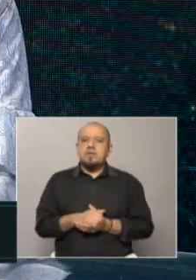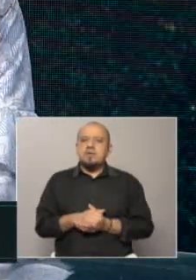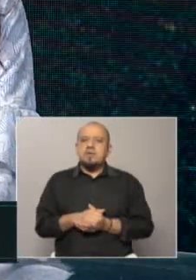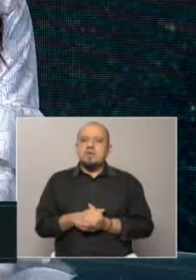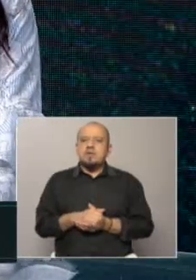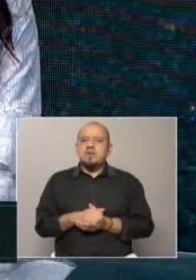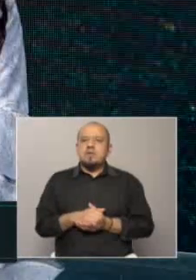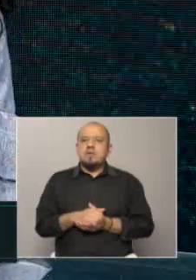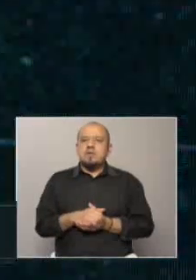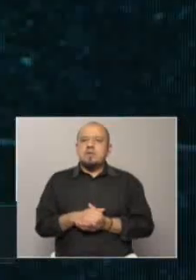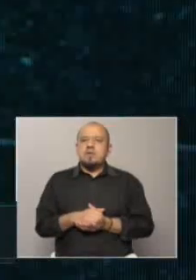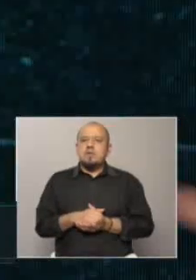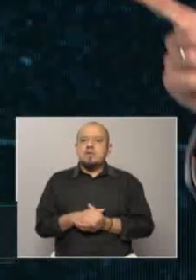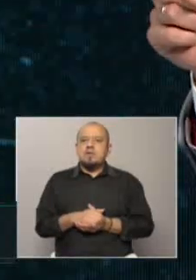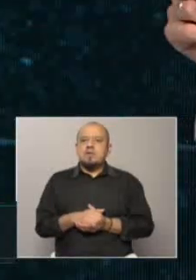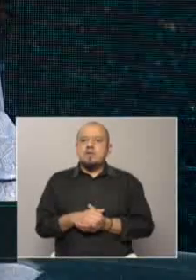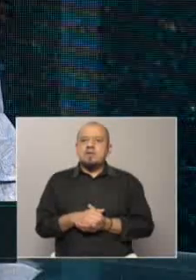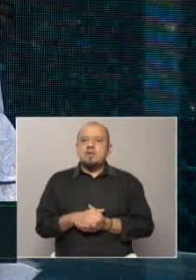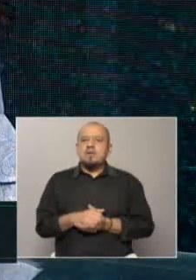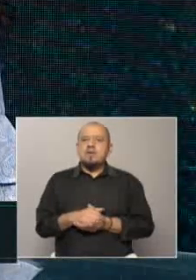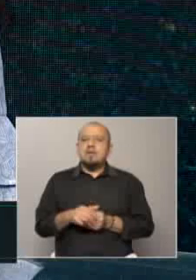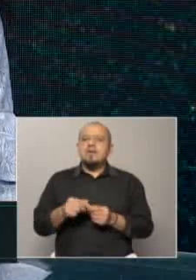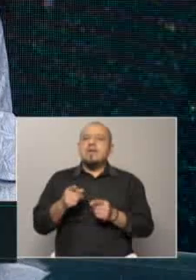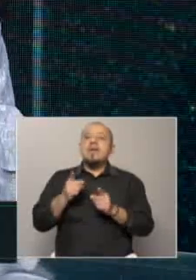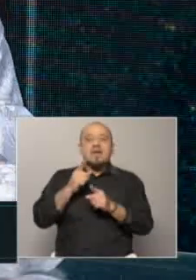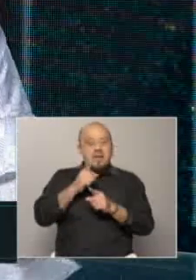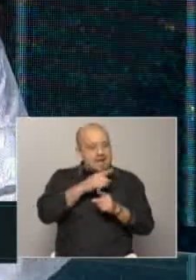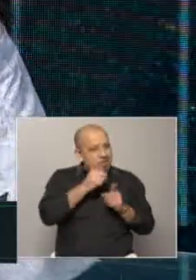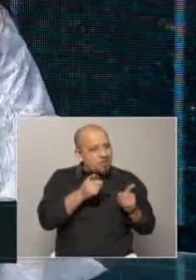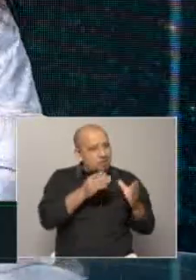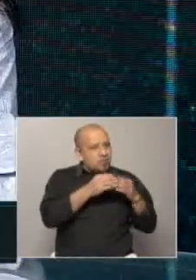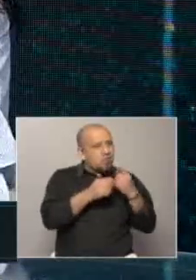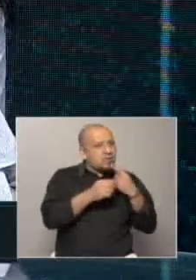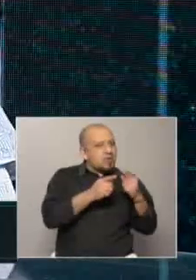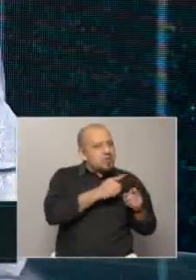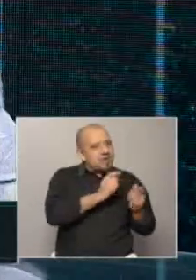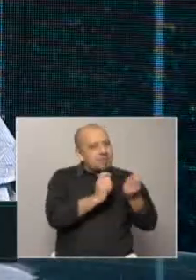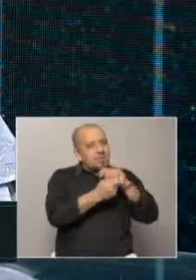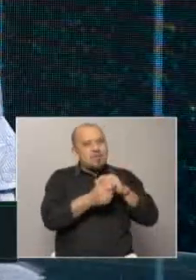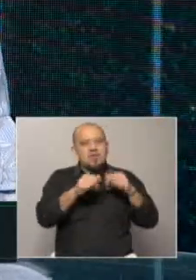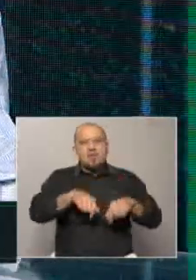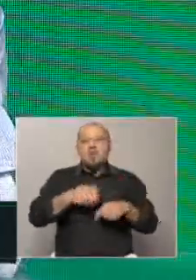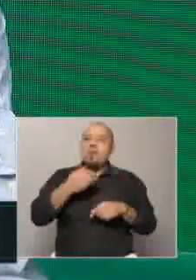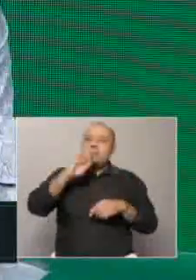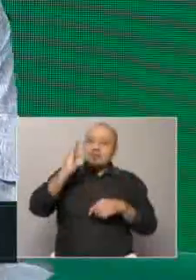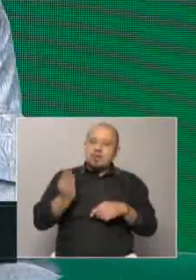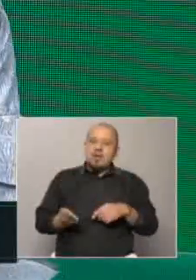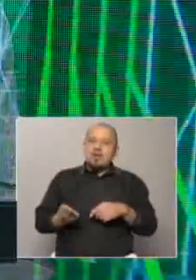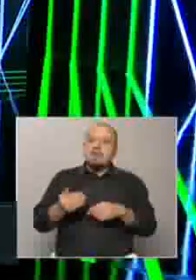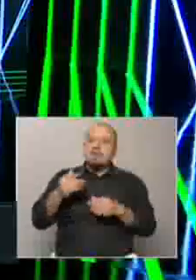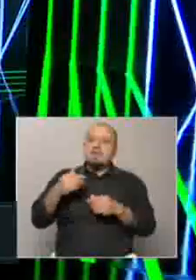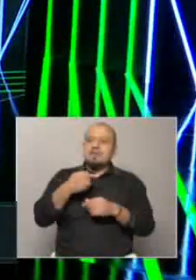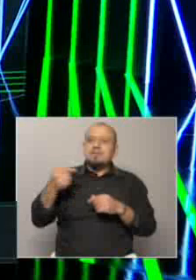Chan. Era de un partido y después de otro partido. Sí, señora. Porque nuestro personaje de la semana es la